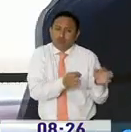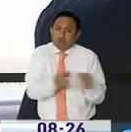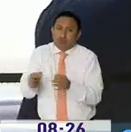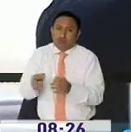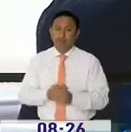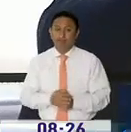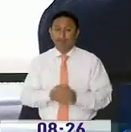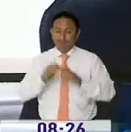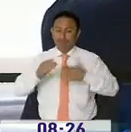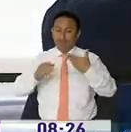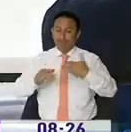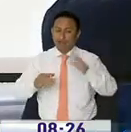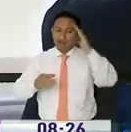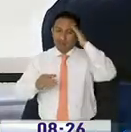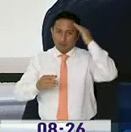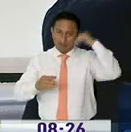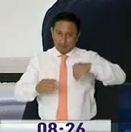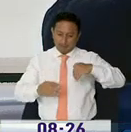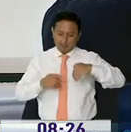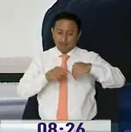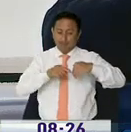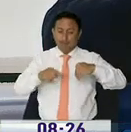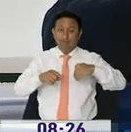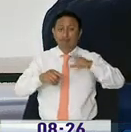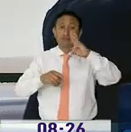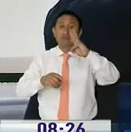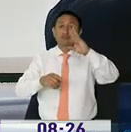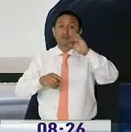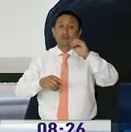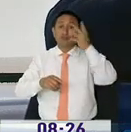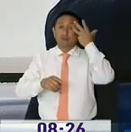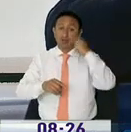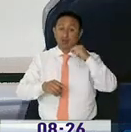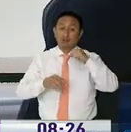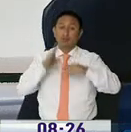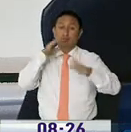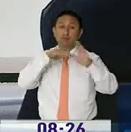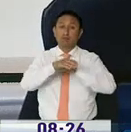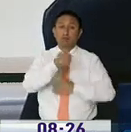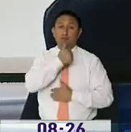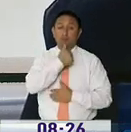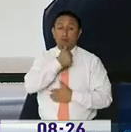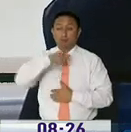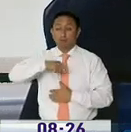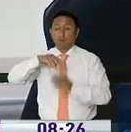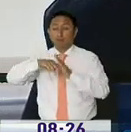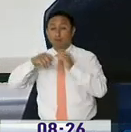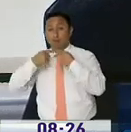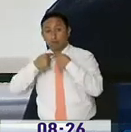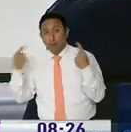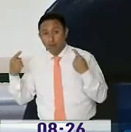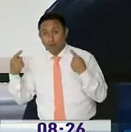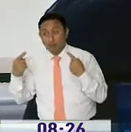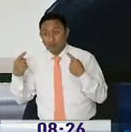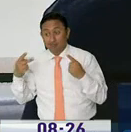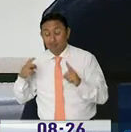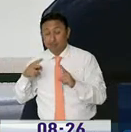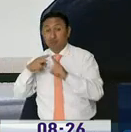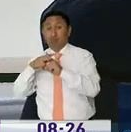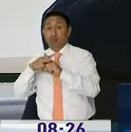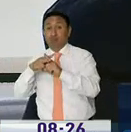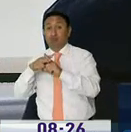diferimiento? Está contemplado que sea 60 días para la banca privada. Para la banca pública, de manera extraordinaria,